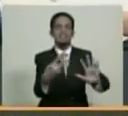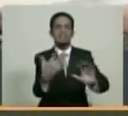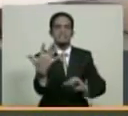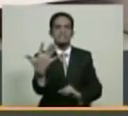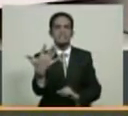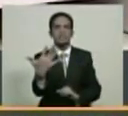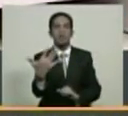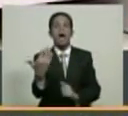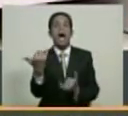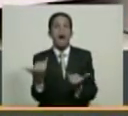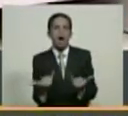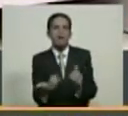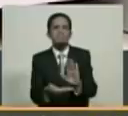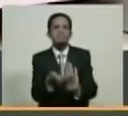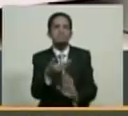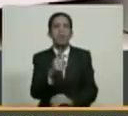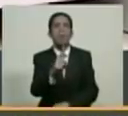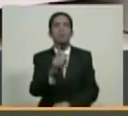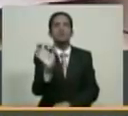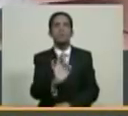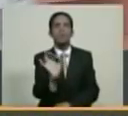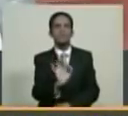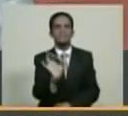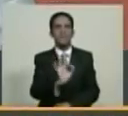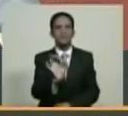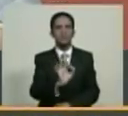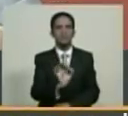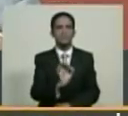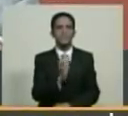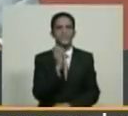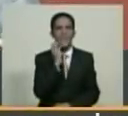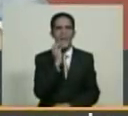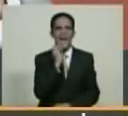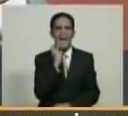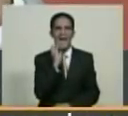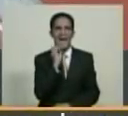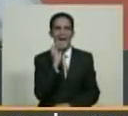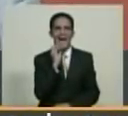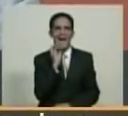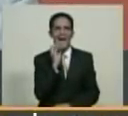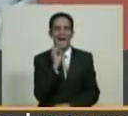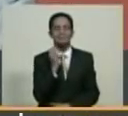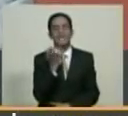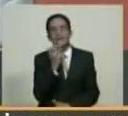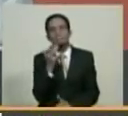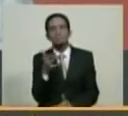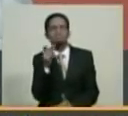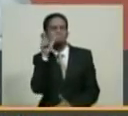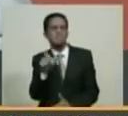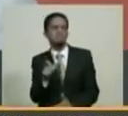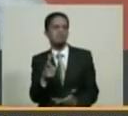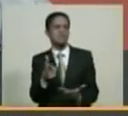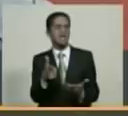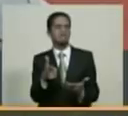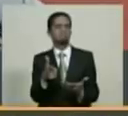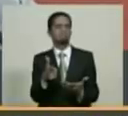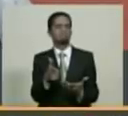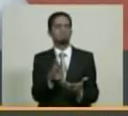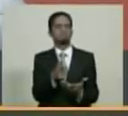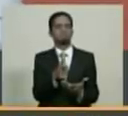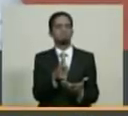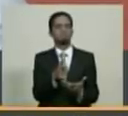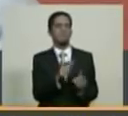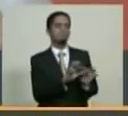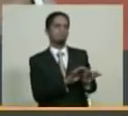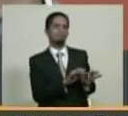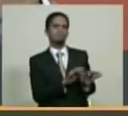1% para aquellas transacciones que se hagan desde el punto de vista electrónico, que se hagan desde el punto de vista